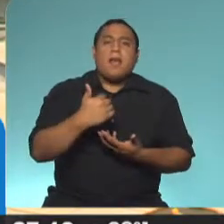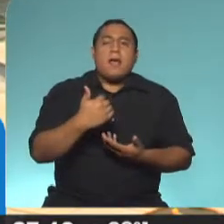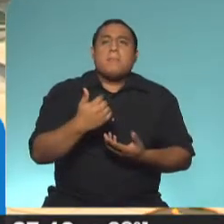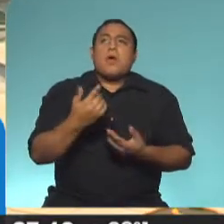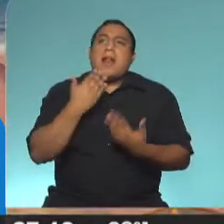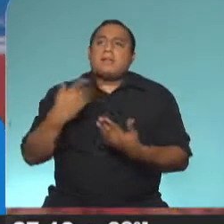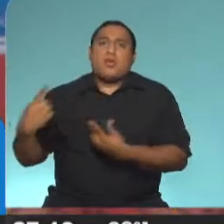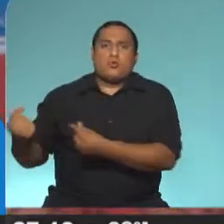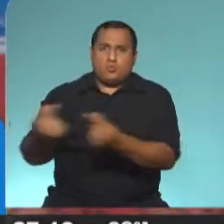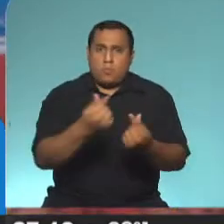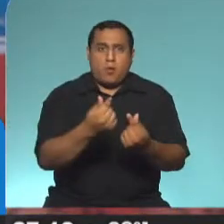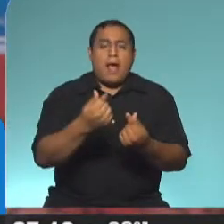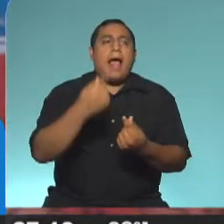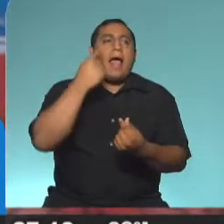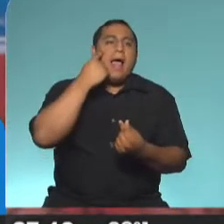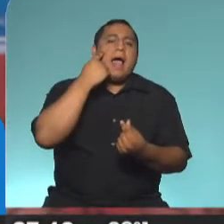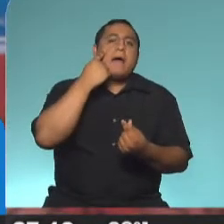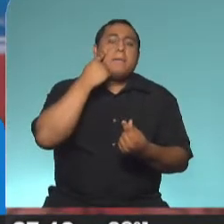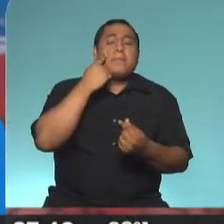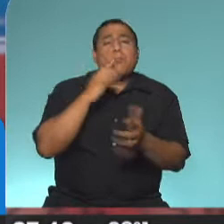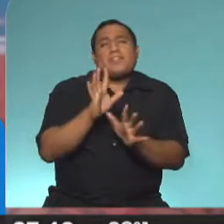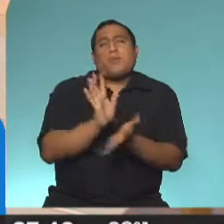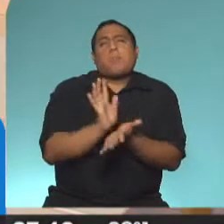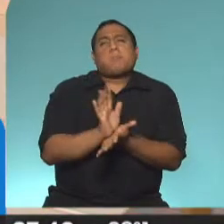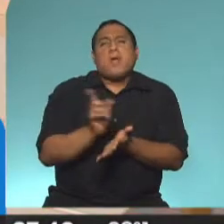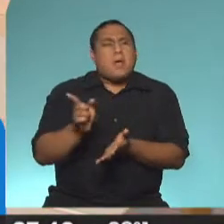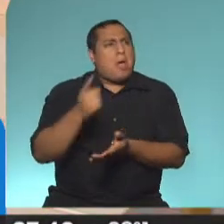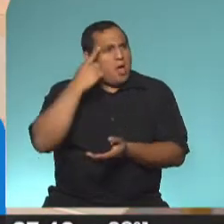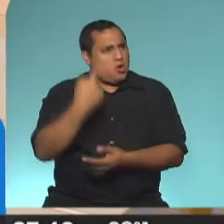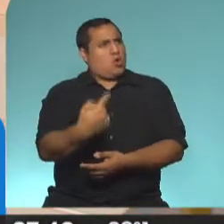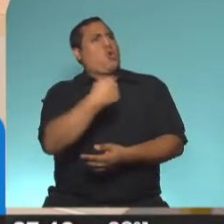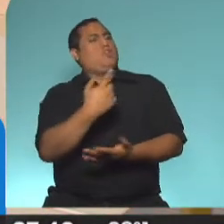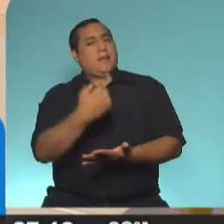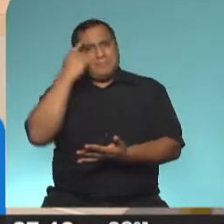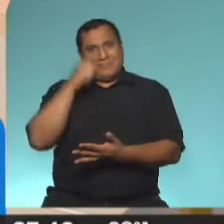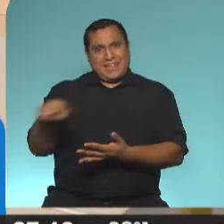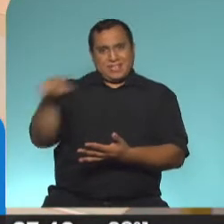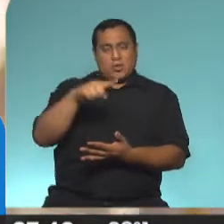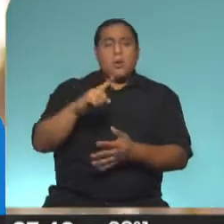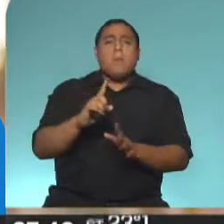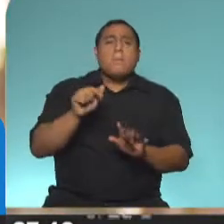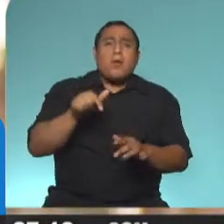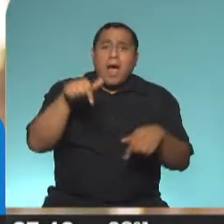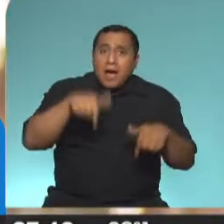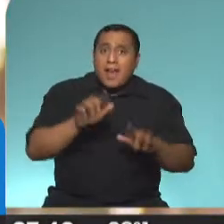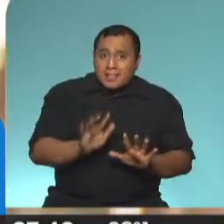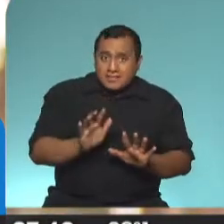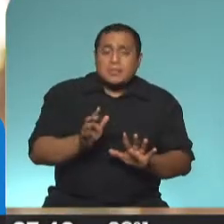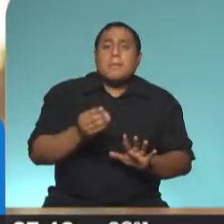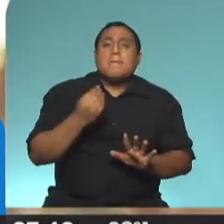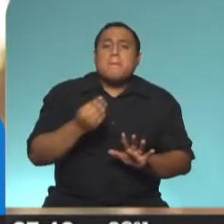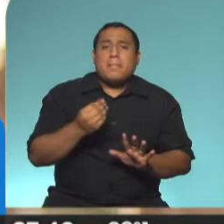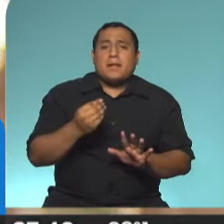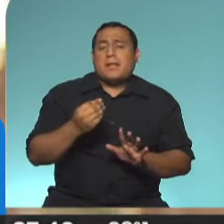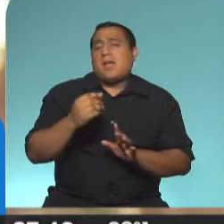impuesto regresivo que atenta contra el consumo por un lado, pero además otra cuestión muy importante es un consumo que incentiva la no registración de